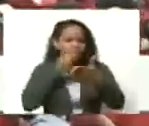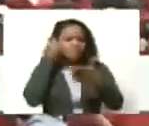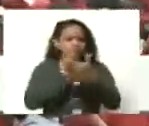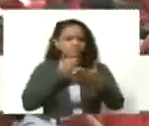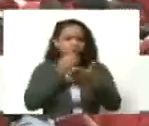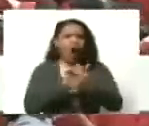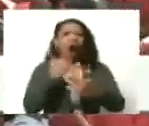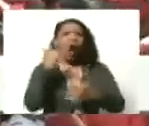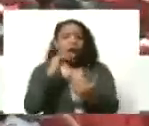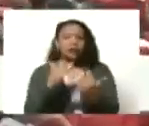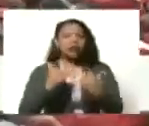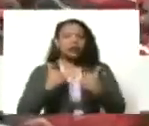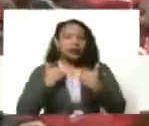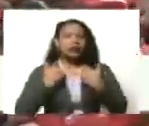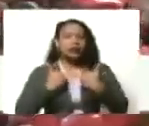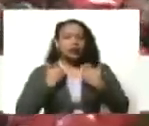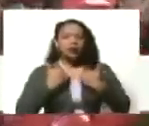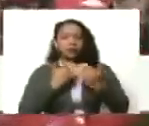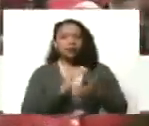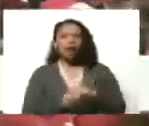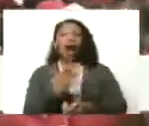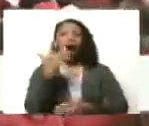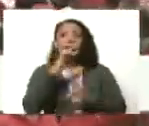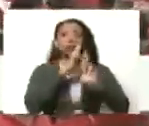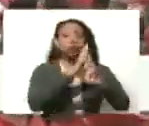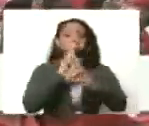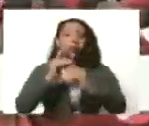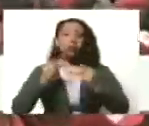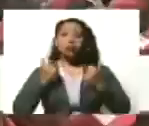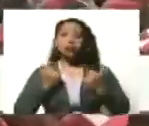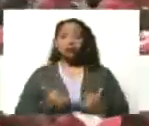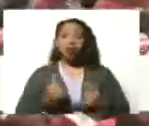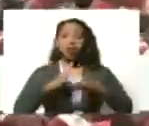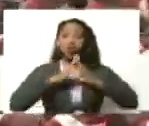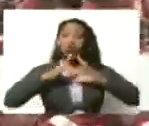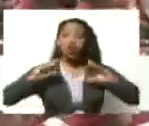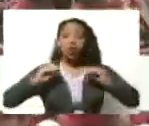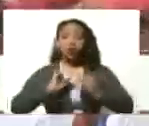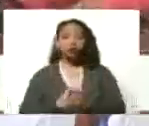hay sacrificio, hay respuestas inmediatas para todo.